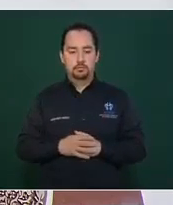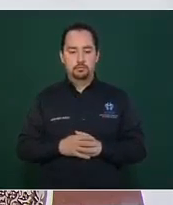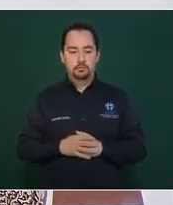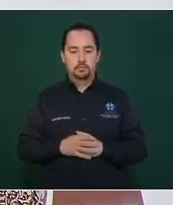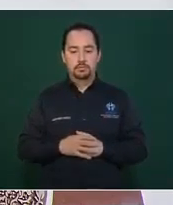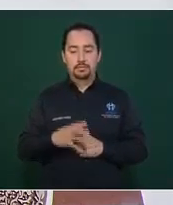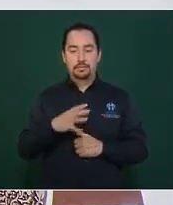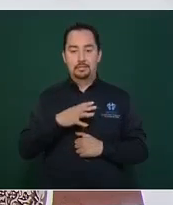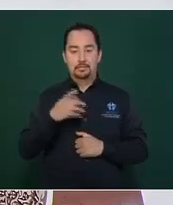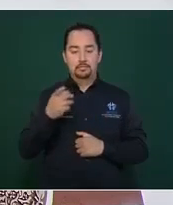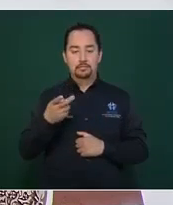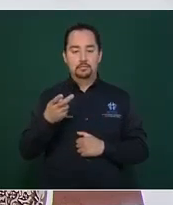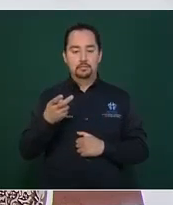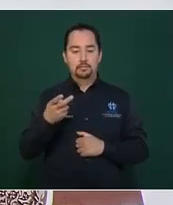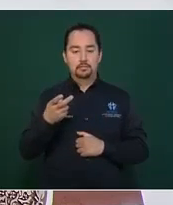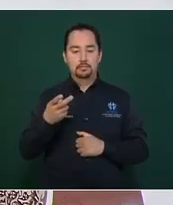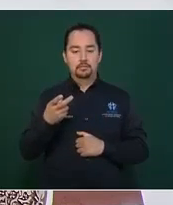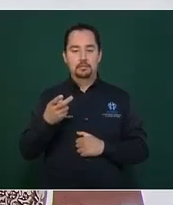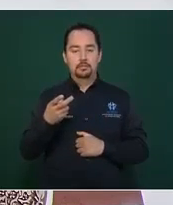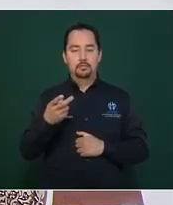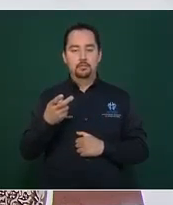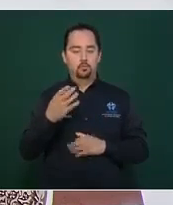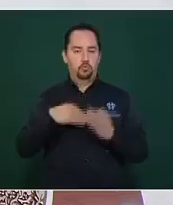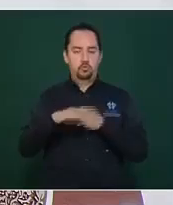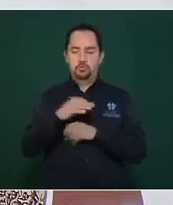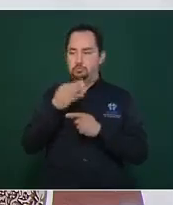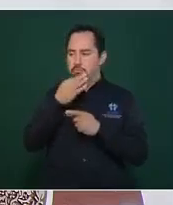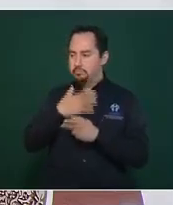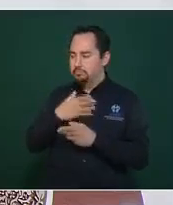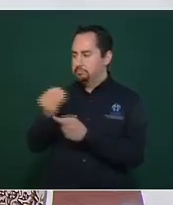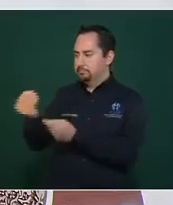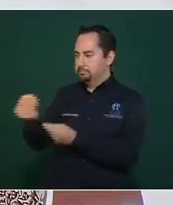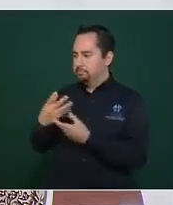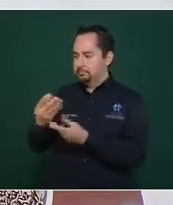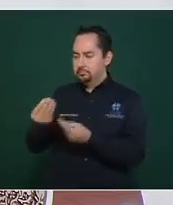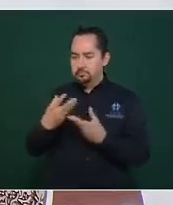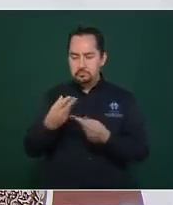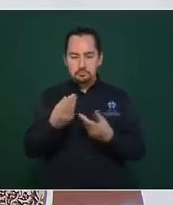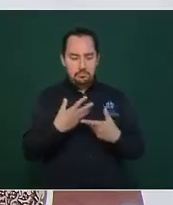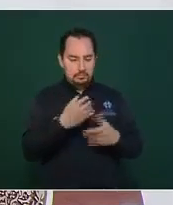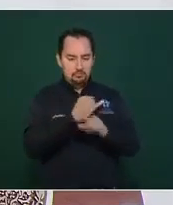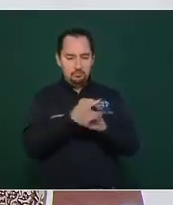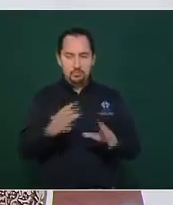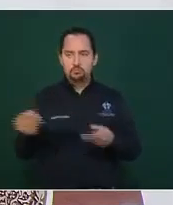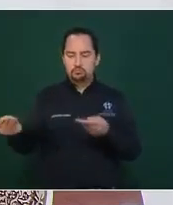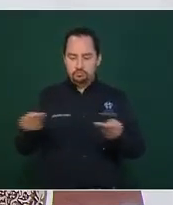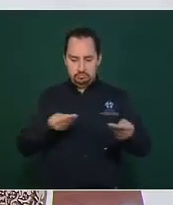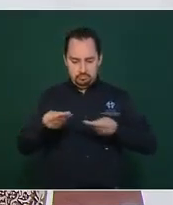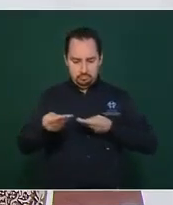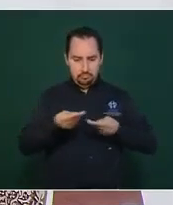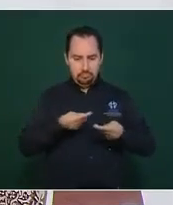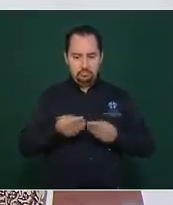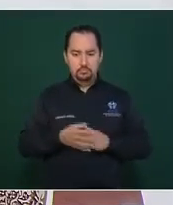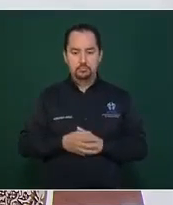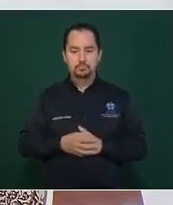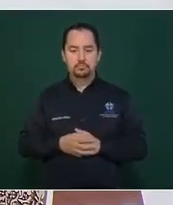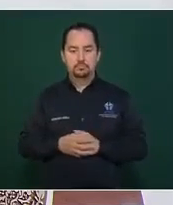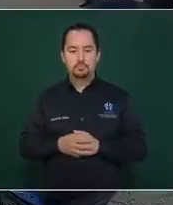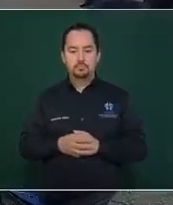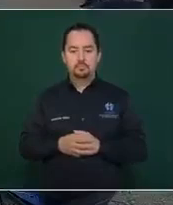Civil y el Gobierno Municipal de Chiapa de Corzo. Adelante, por favor.